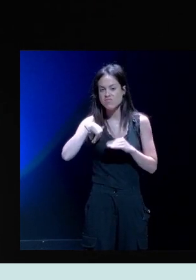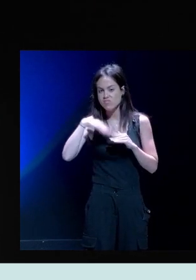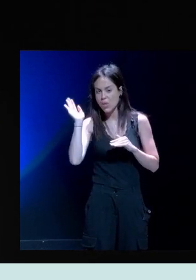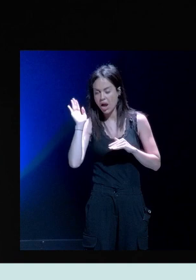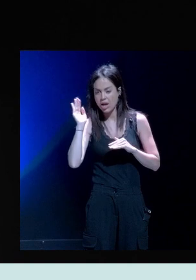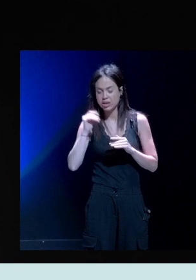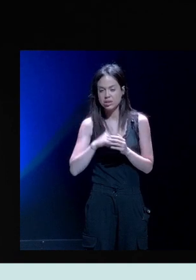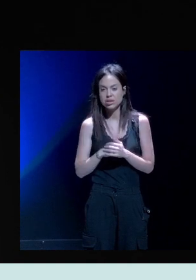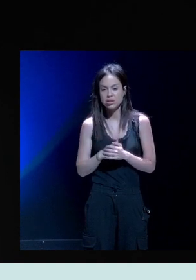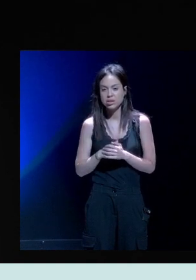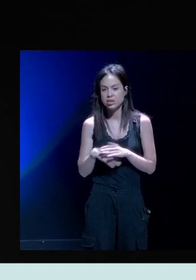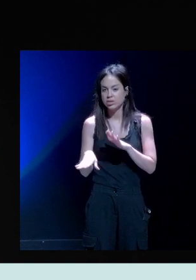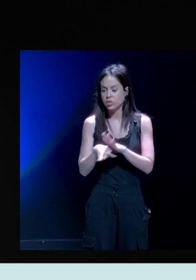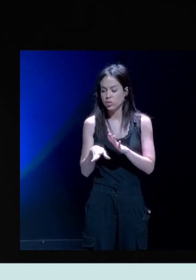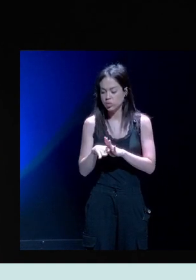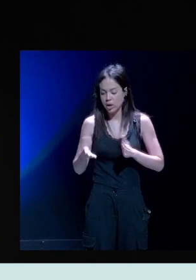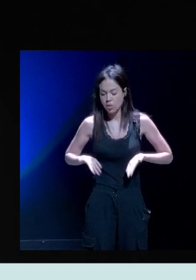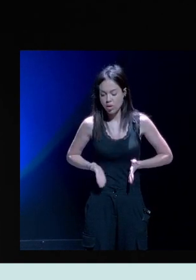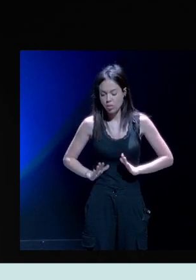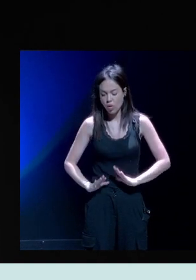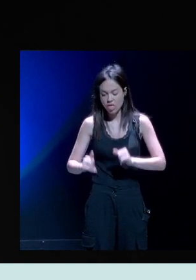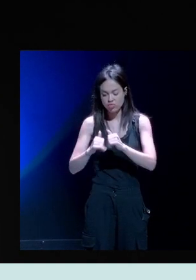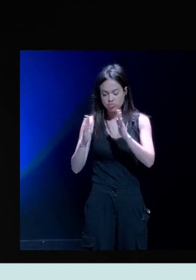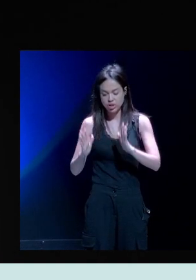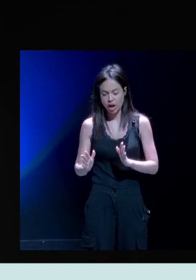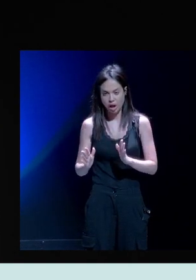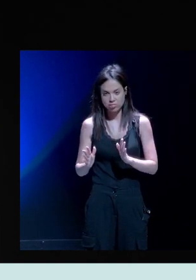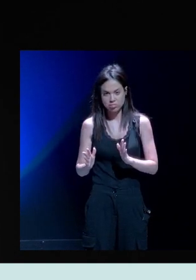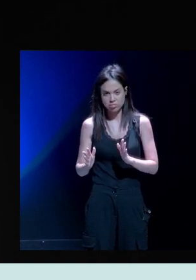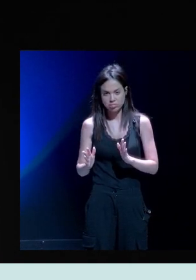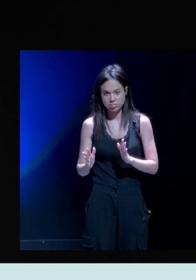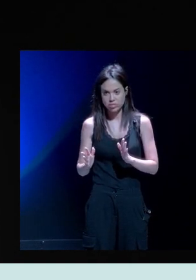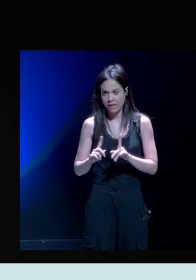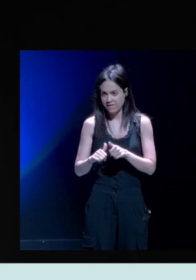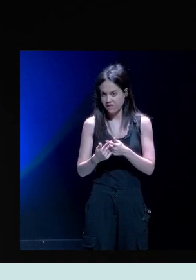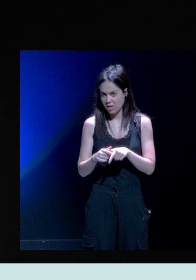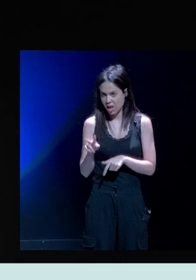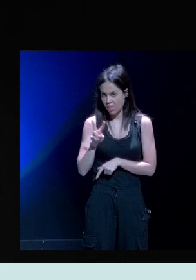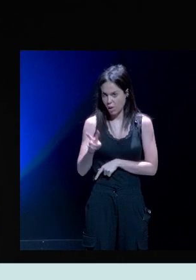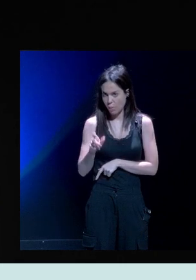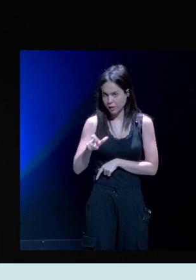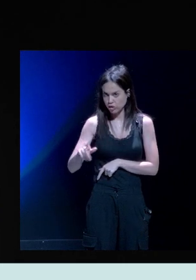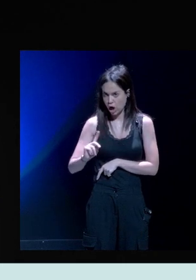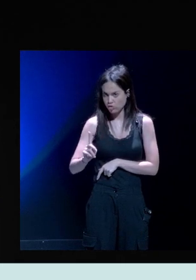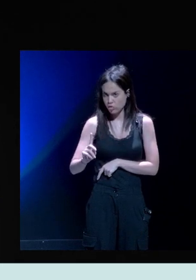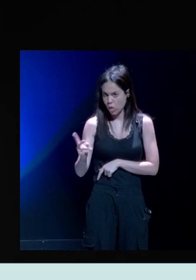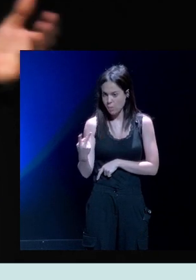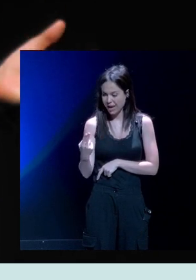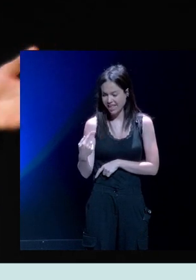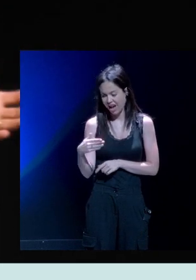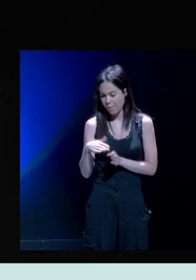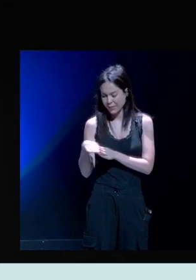65 años que siguen viviendo con hijos en casa, en familias de más de dos personas donde no está solo la pareja.